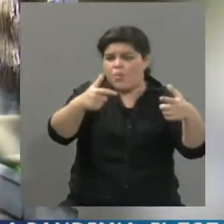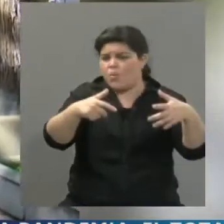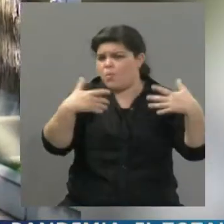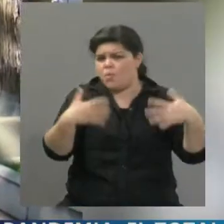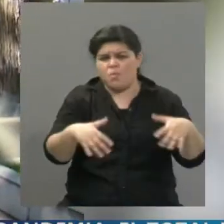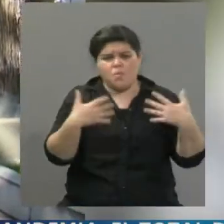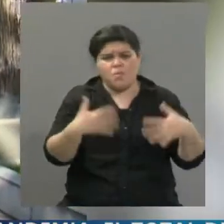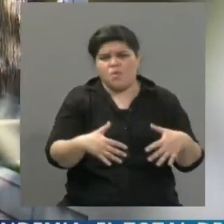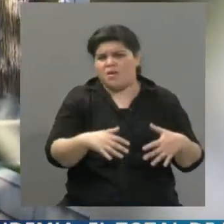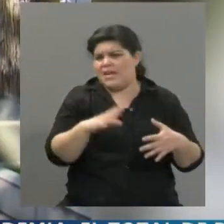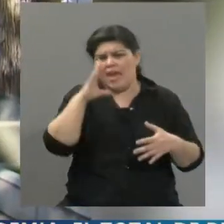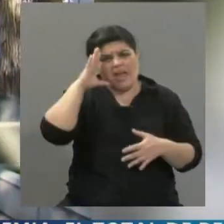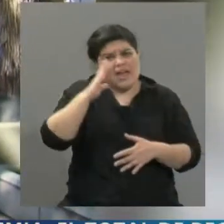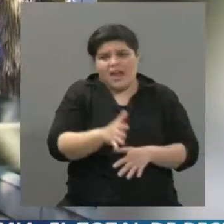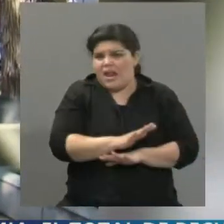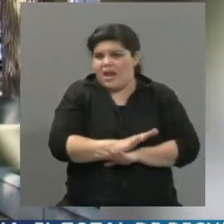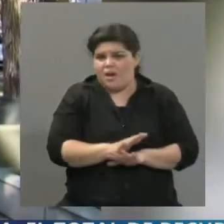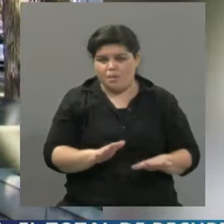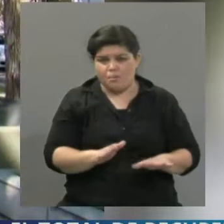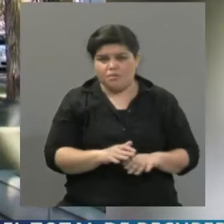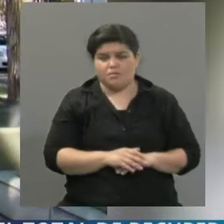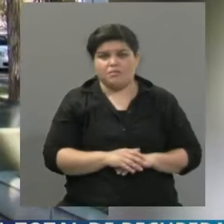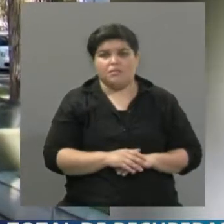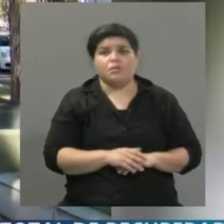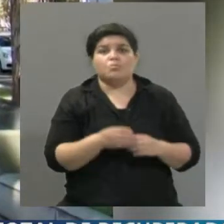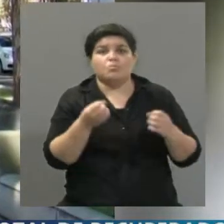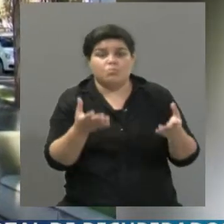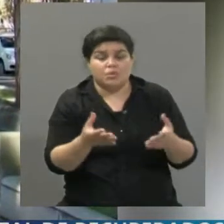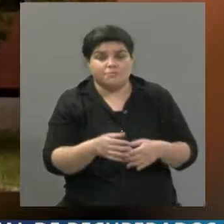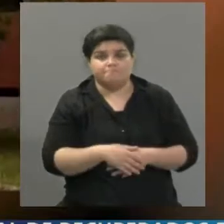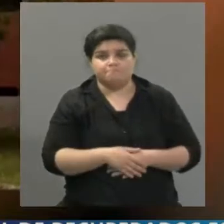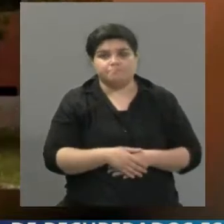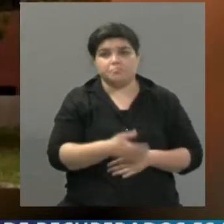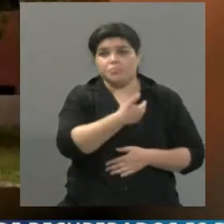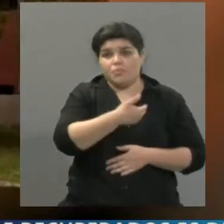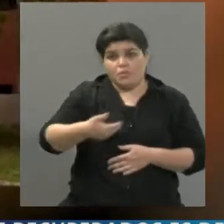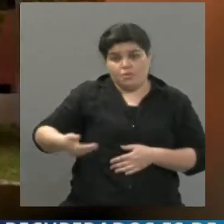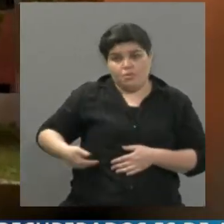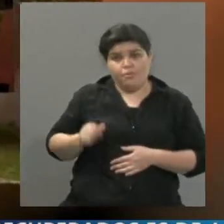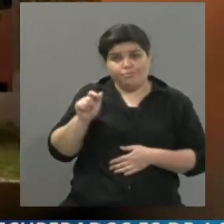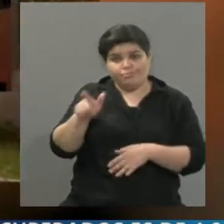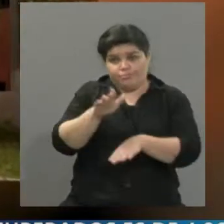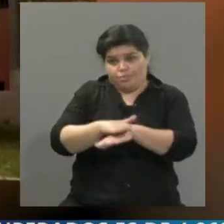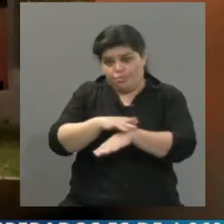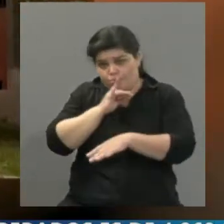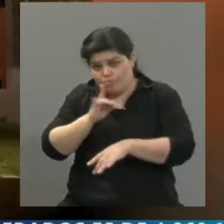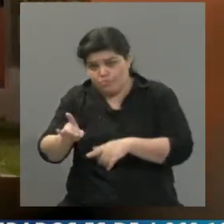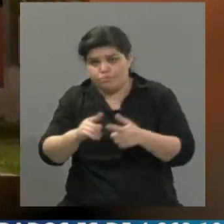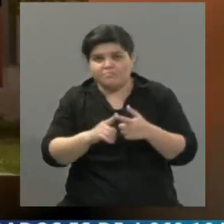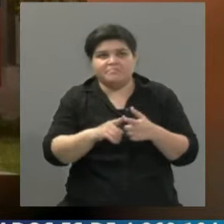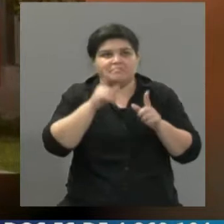Son muchas razones. Un poco tiene que ver el Estado a través de sus instituciones, otro poco tiene que ver la